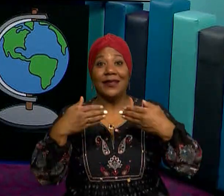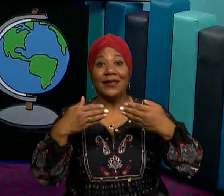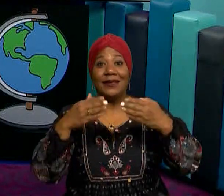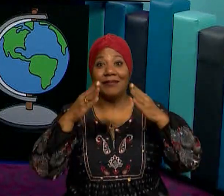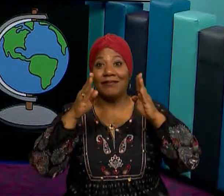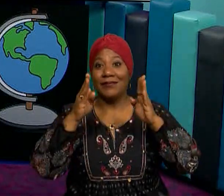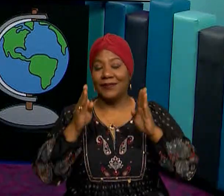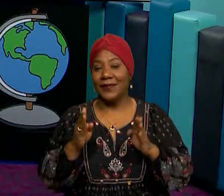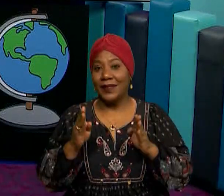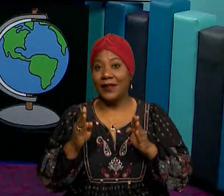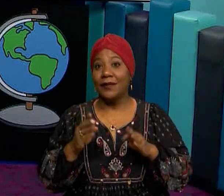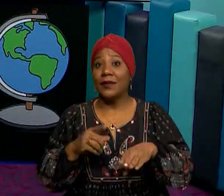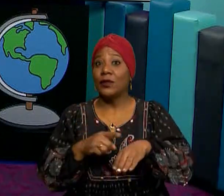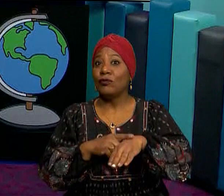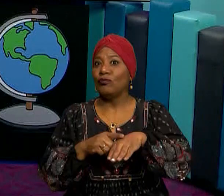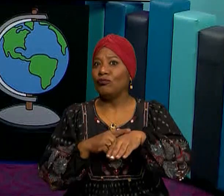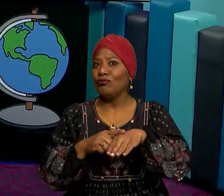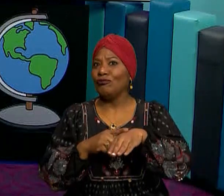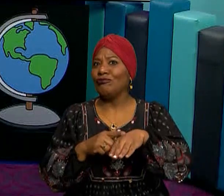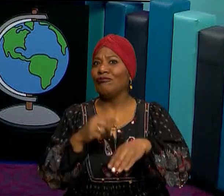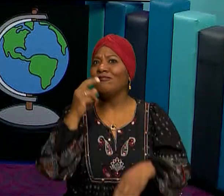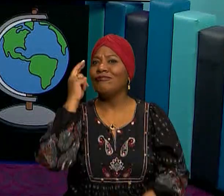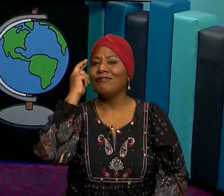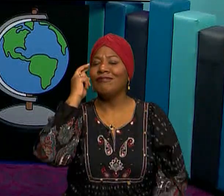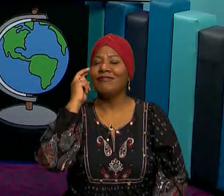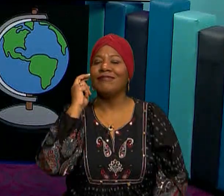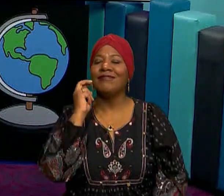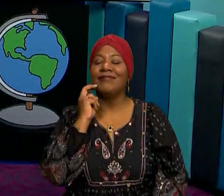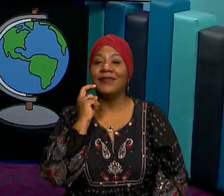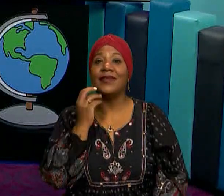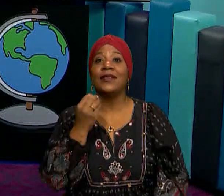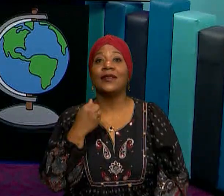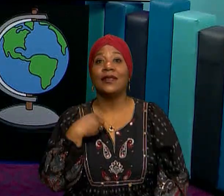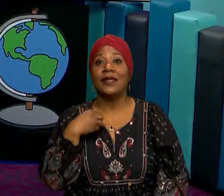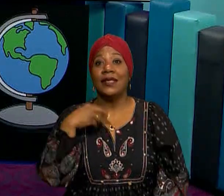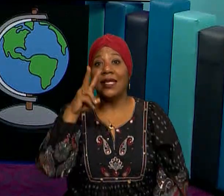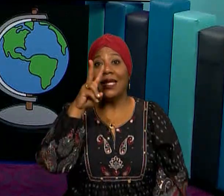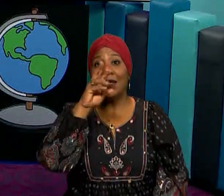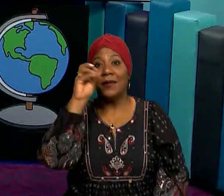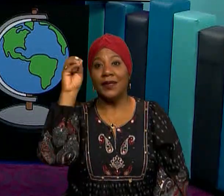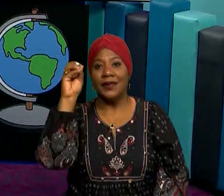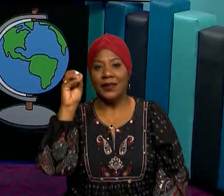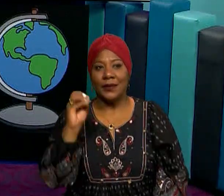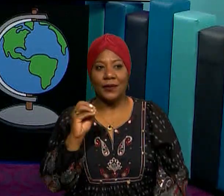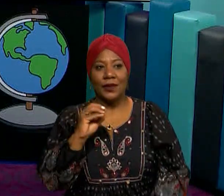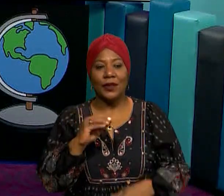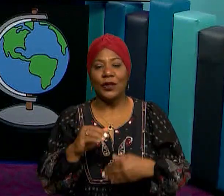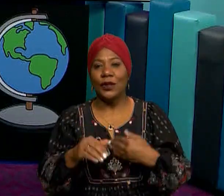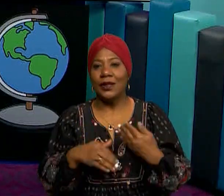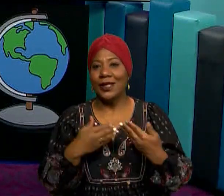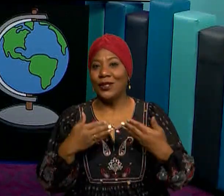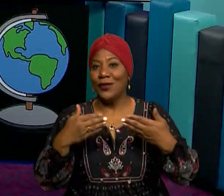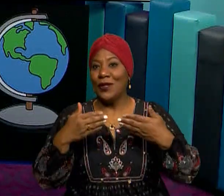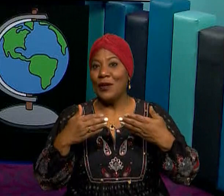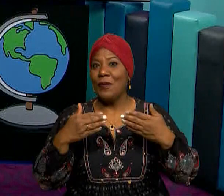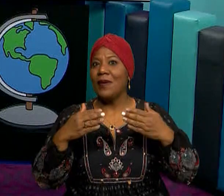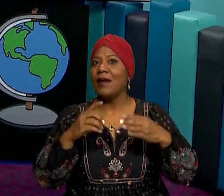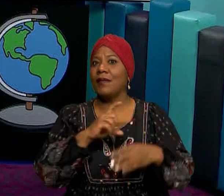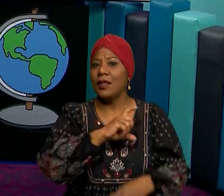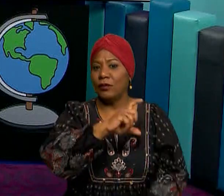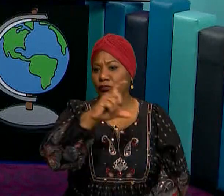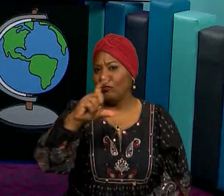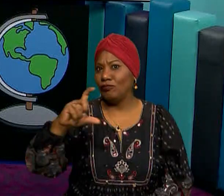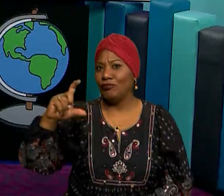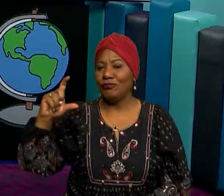afropanameños de raza negra representan un porcentaje de la población total panameña. Sin embargo, su gran